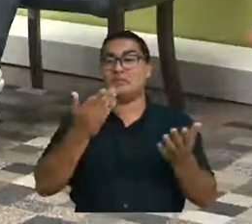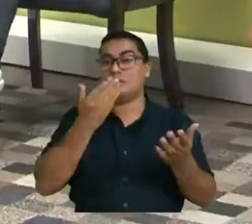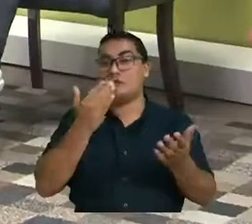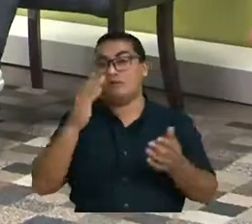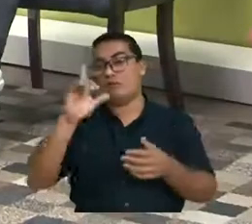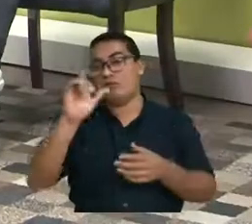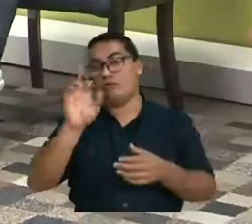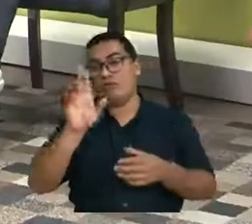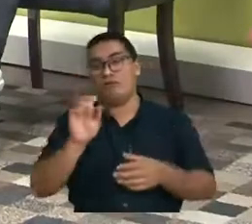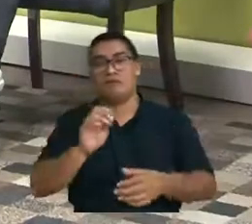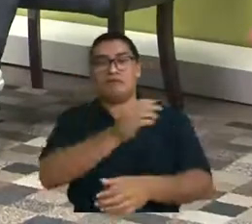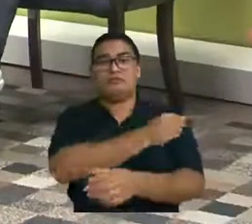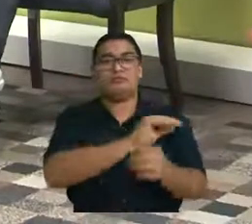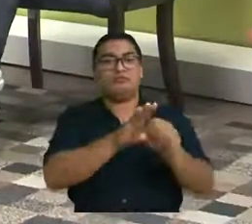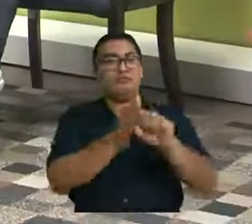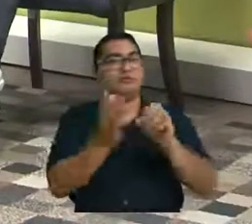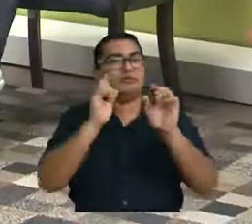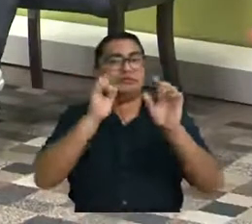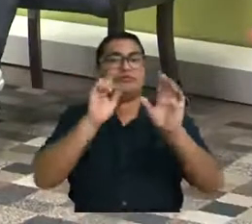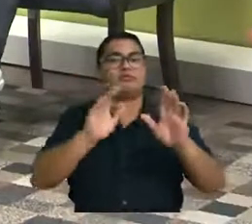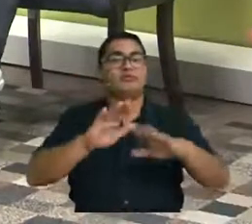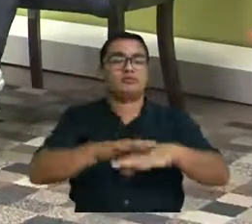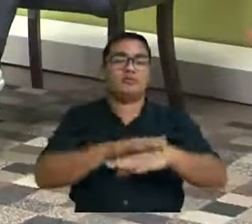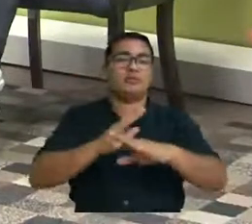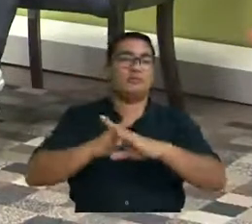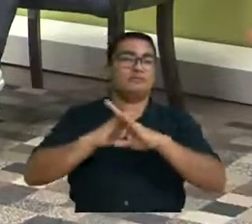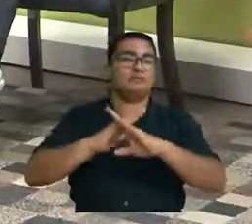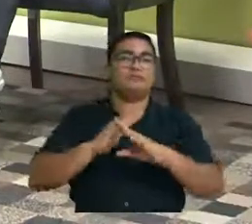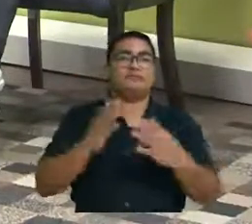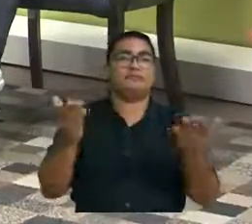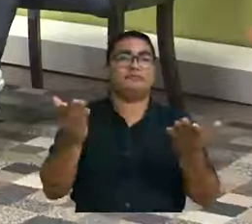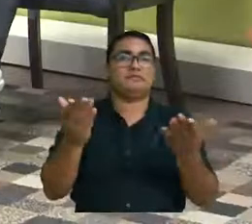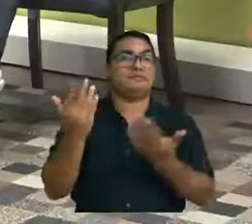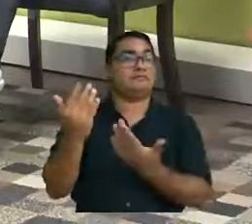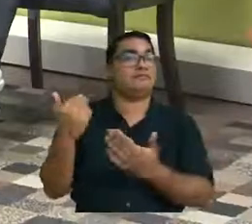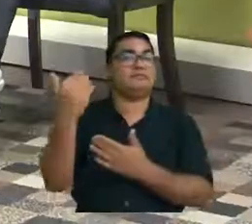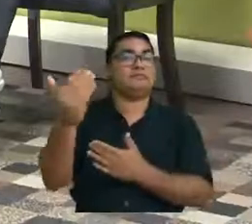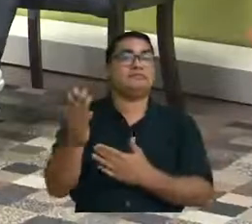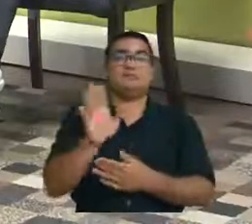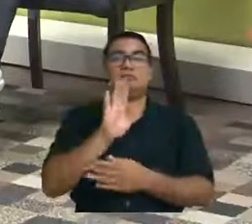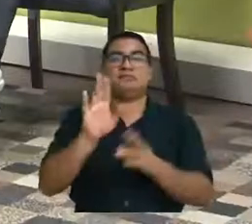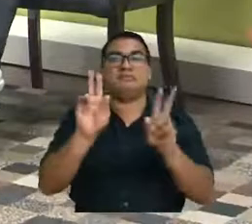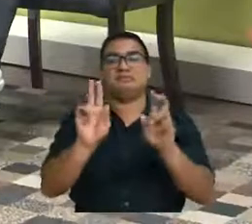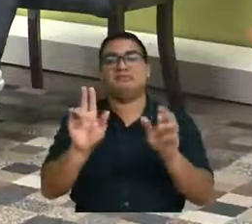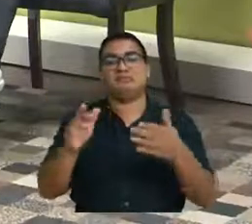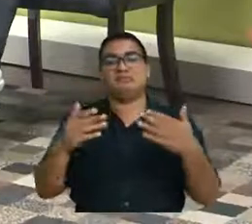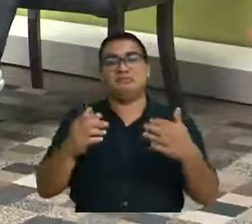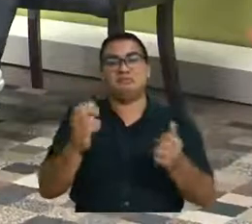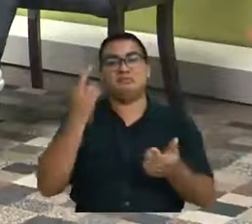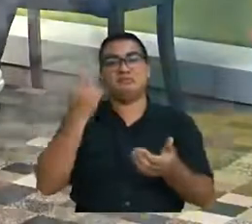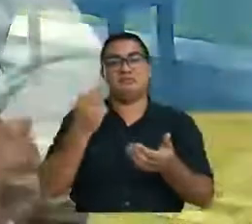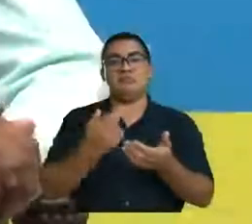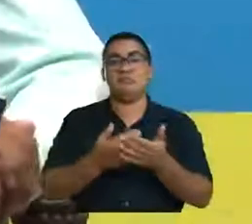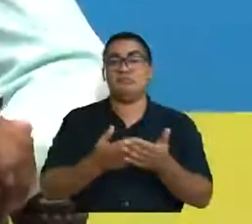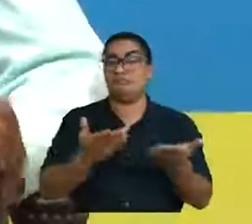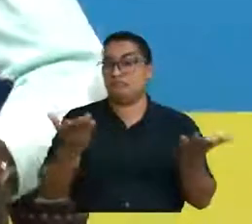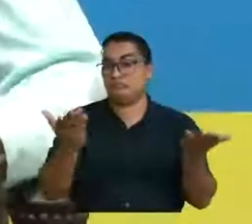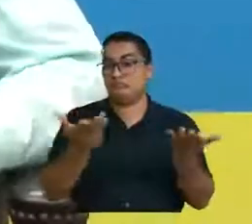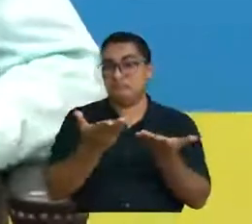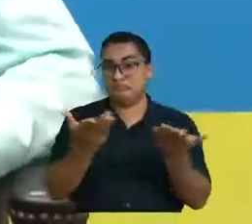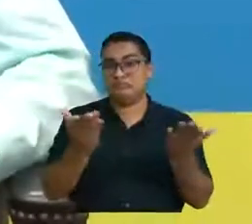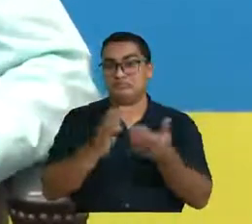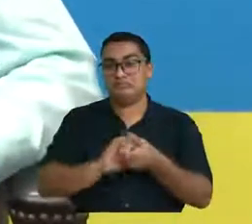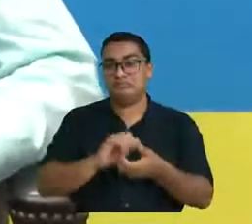alcohol y el cloro para evitar daños en la piel. La esperamos en otra ocasión para hablar de otros temas de salud. Gracias. Le agradecemos también a usted,